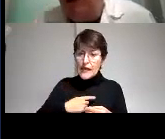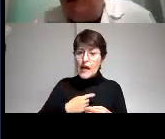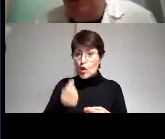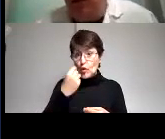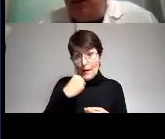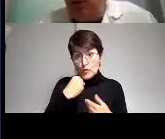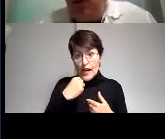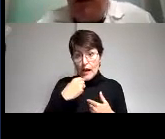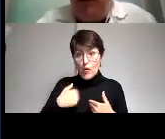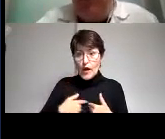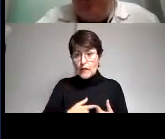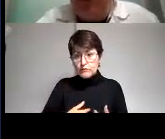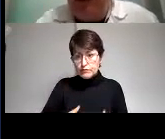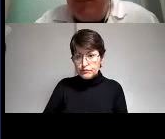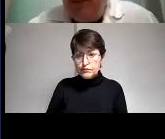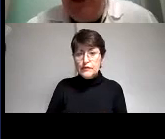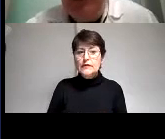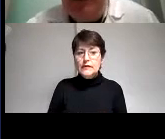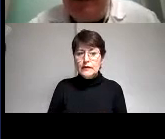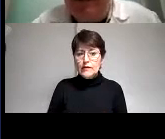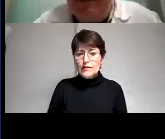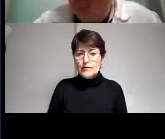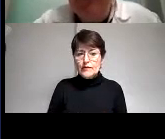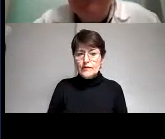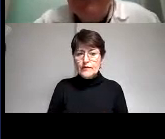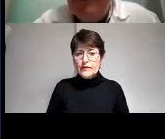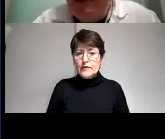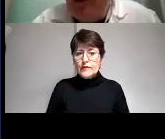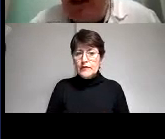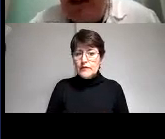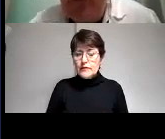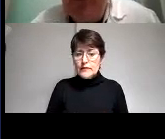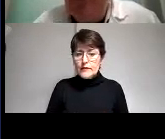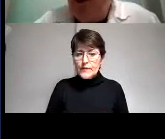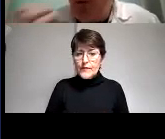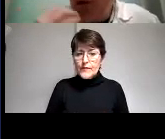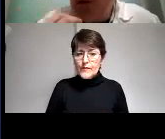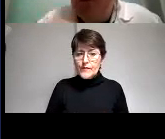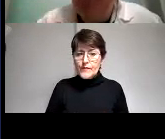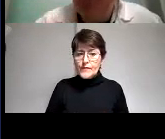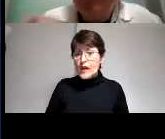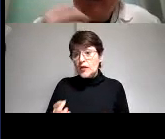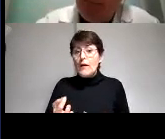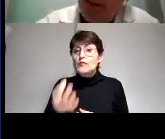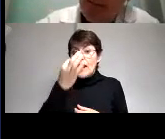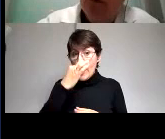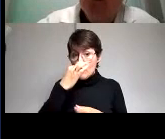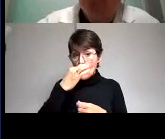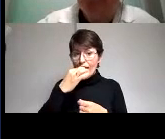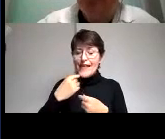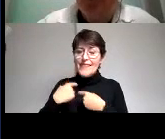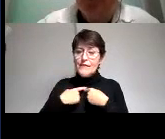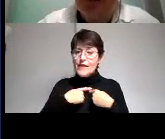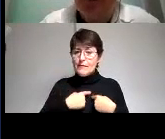por la boca. Si lo tomásemos por otra vía, permitirme la broma, no habría ningún problema, pero como lo tomamos por la boca, tiene que pasar por